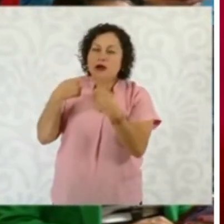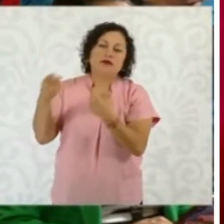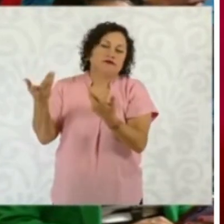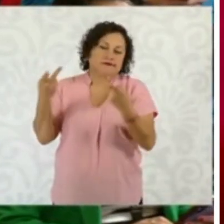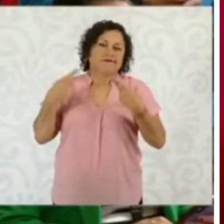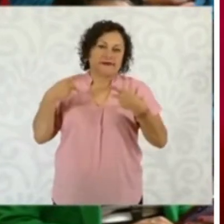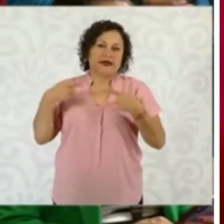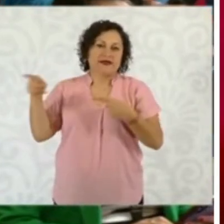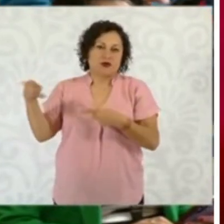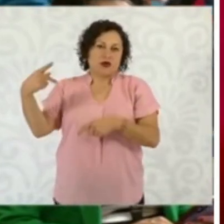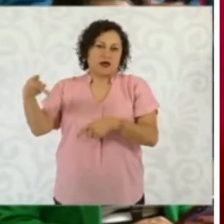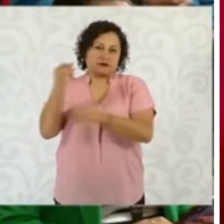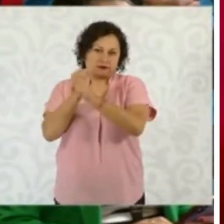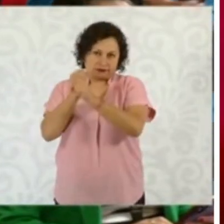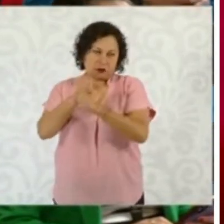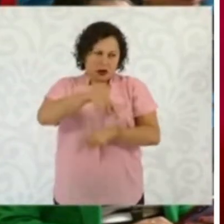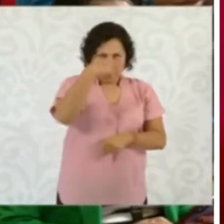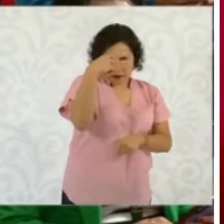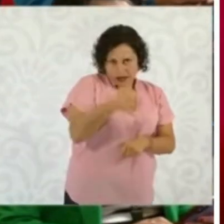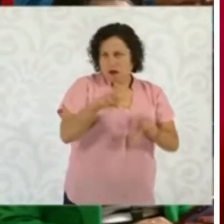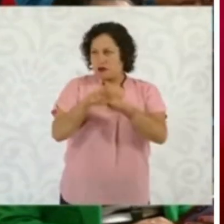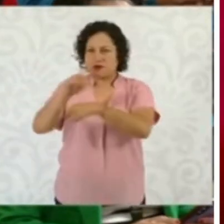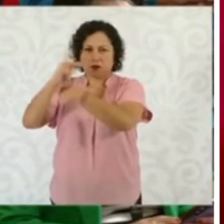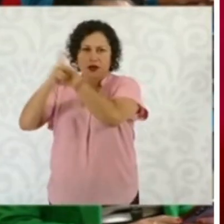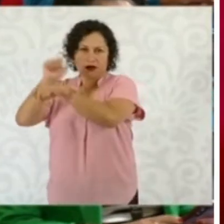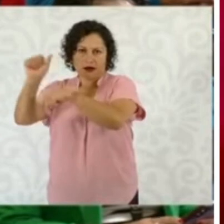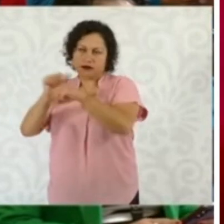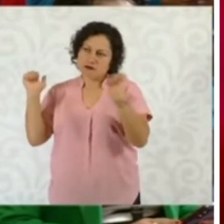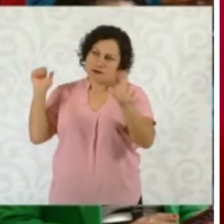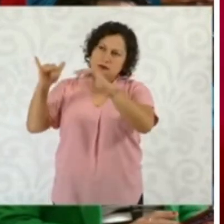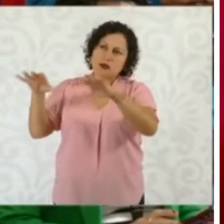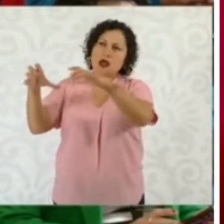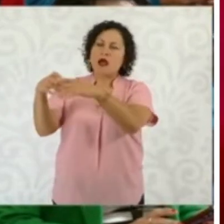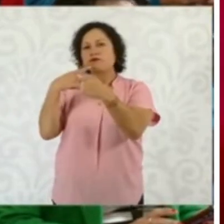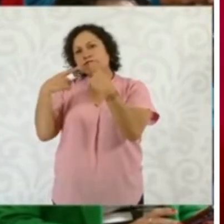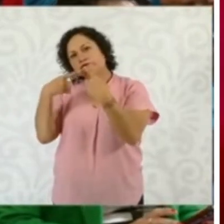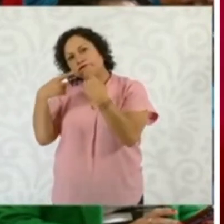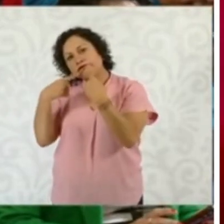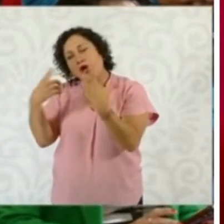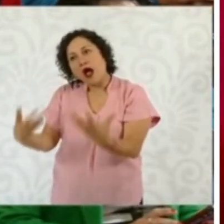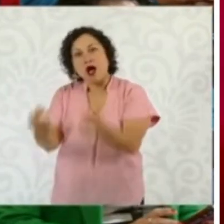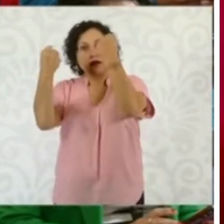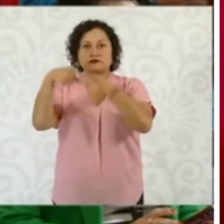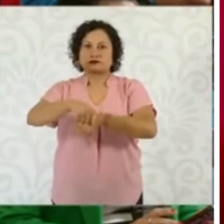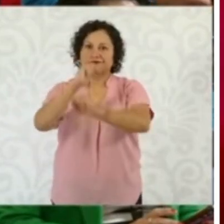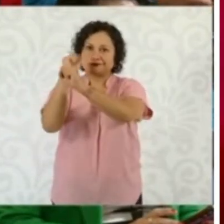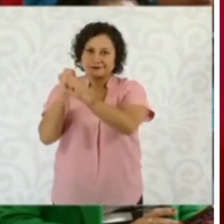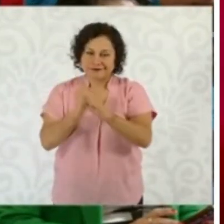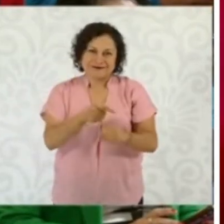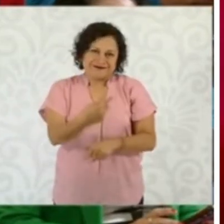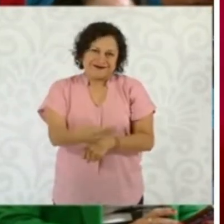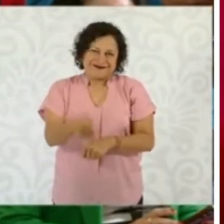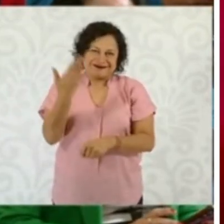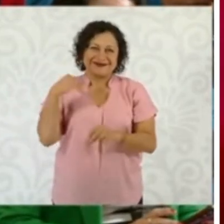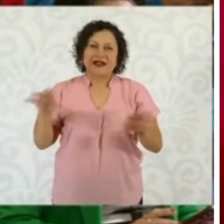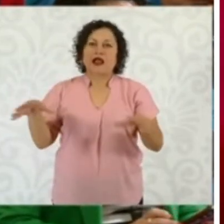investigadores y restauradores mexicanos, tanto de México como también allá de Argentina, y se logra rescatar ese ejercicio plástico que queda como una obra monumental